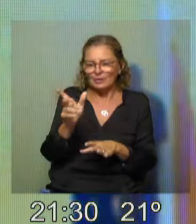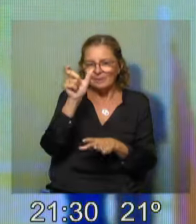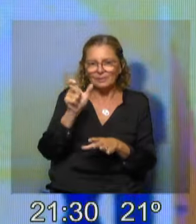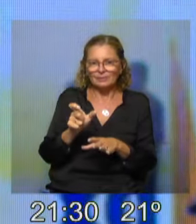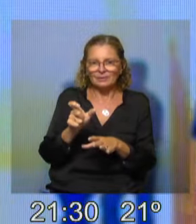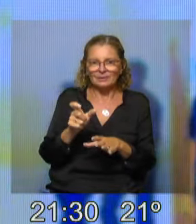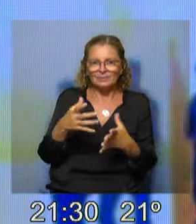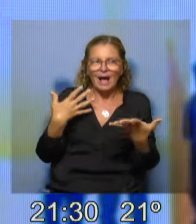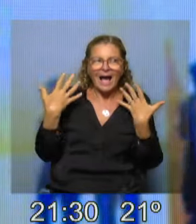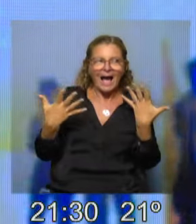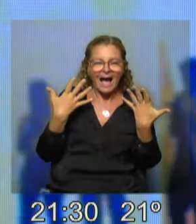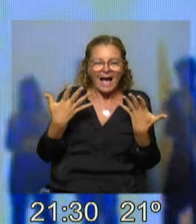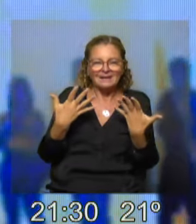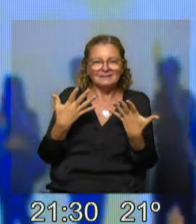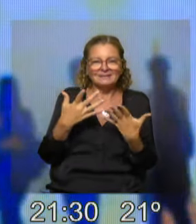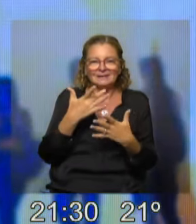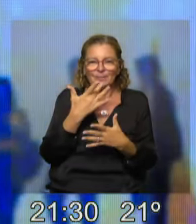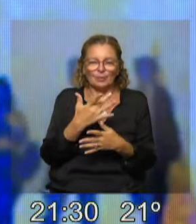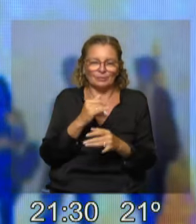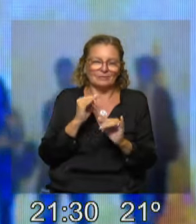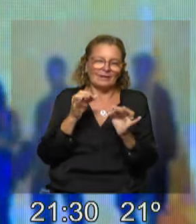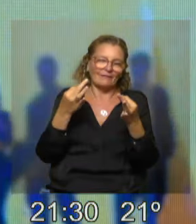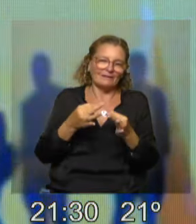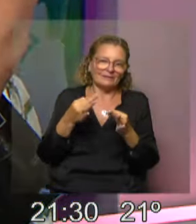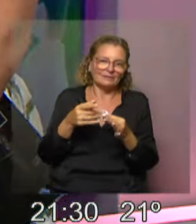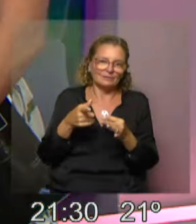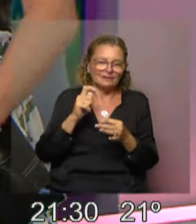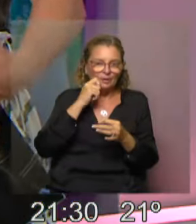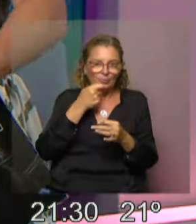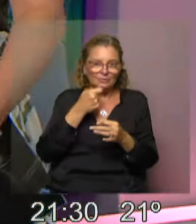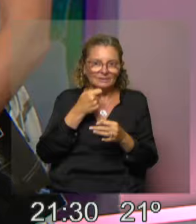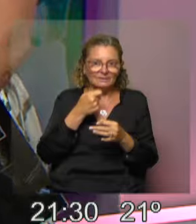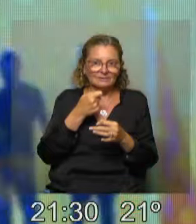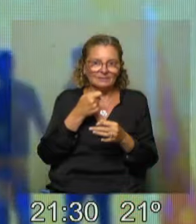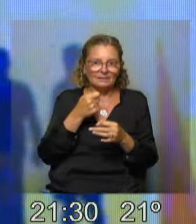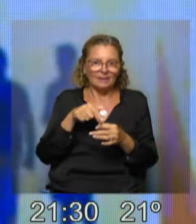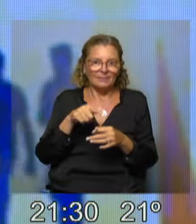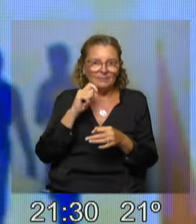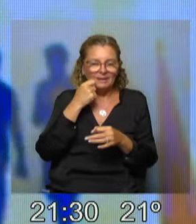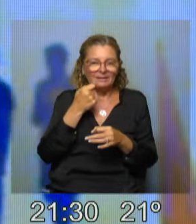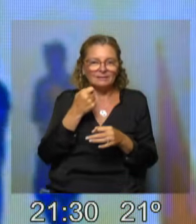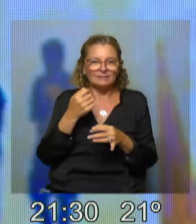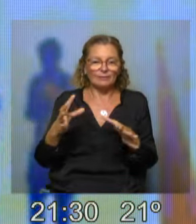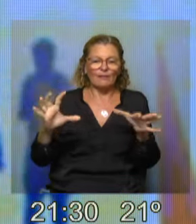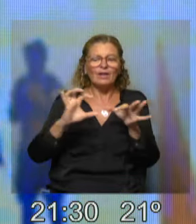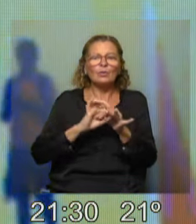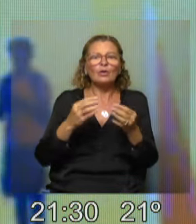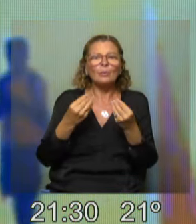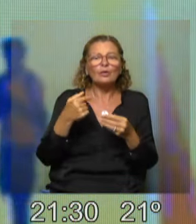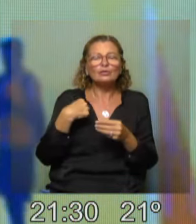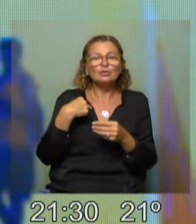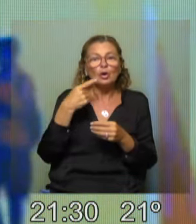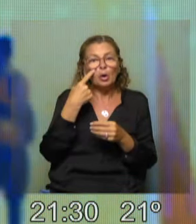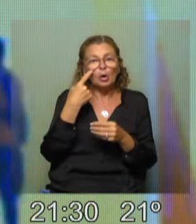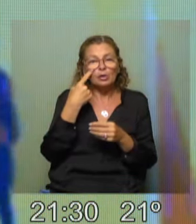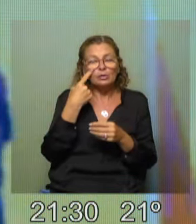muy eufórico, así, divino, la verdad que sí. ¿Vos sos fan de Trotsky? ¿Cómo sí, se dio me encanta el vínculo? Sí, yo lo conocí